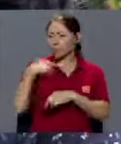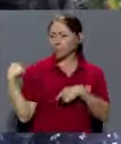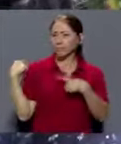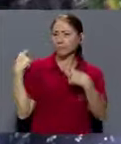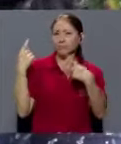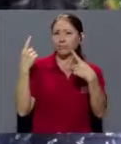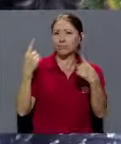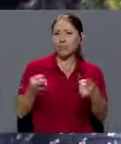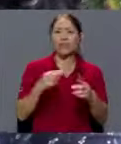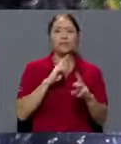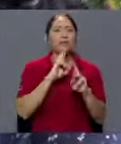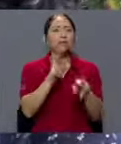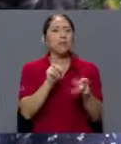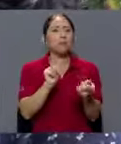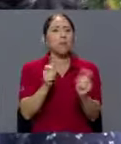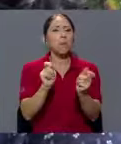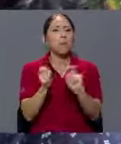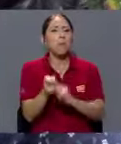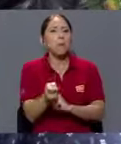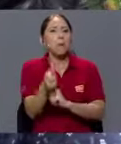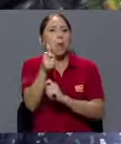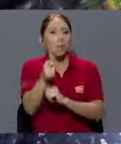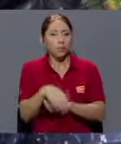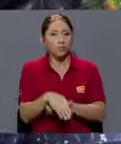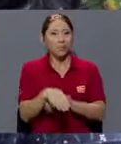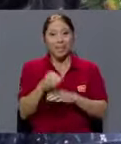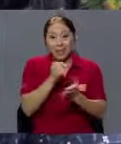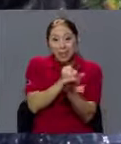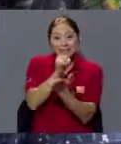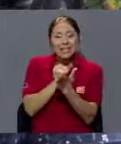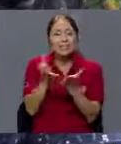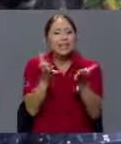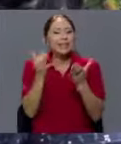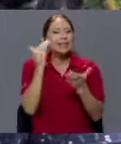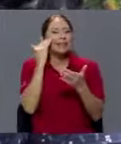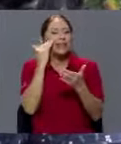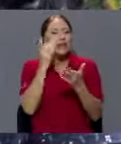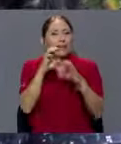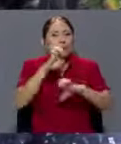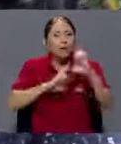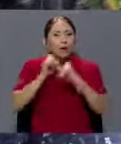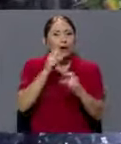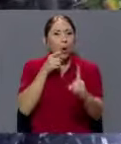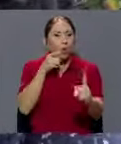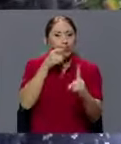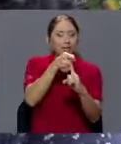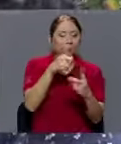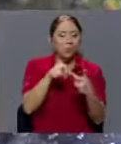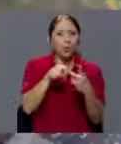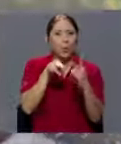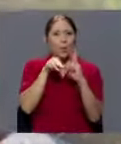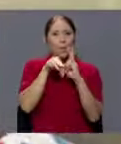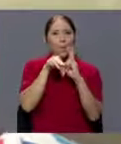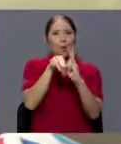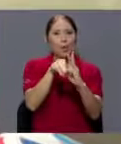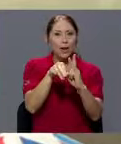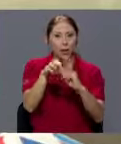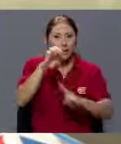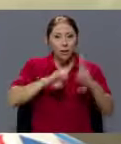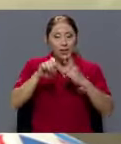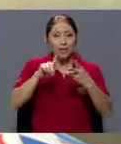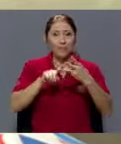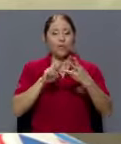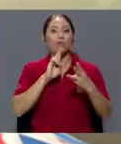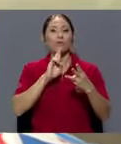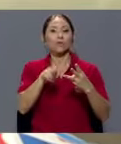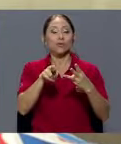los resultados han variado muy poco. La investigación busca evaluar los objetivos, el modelo evaluativo de las pruebas, los resultados y el uso